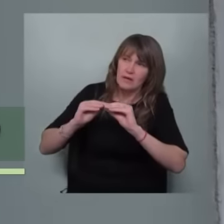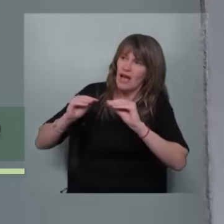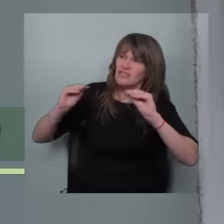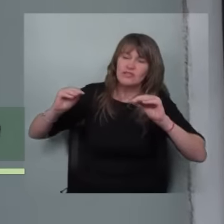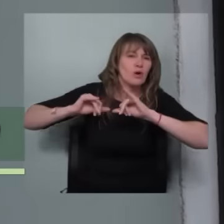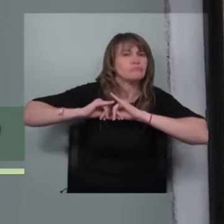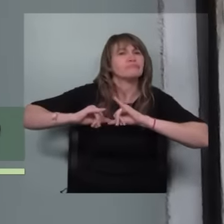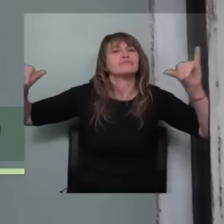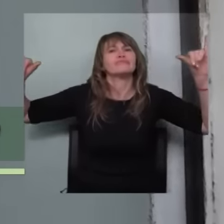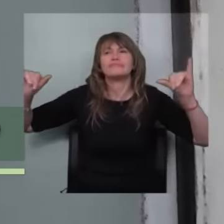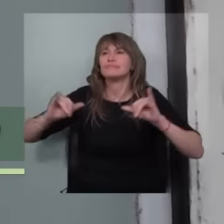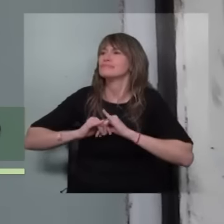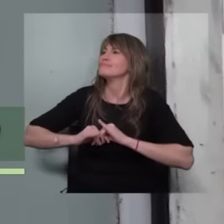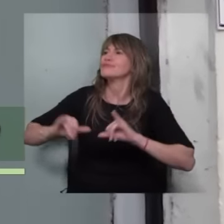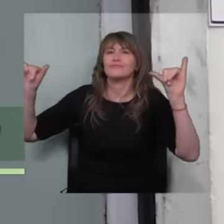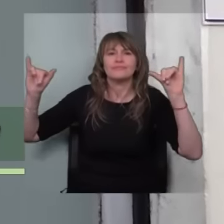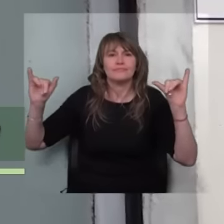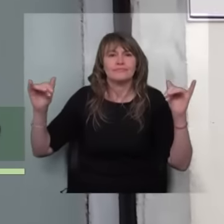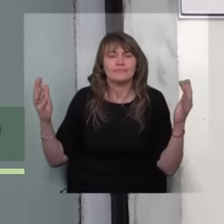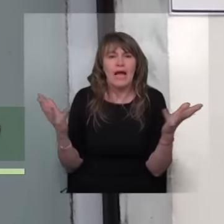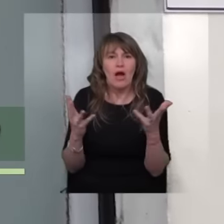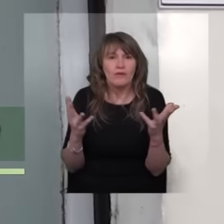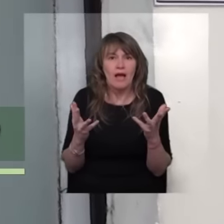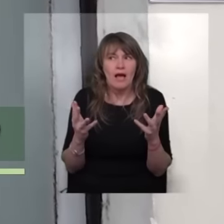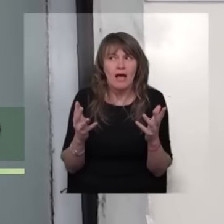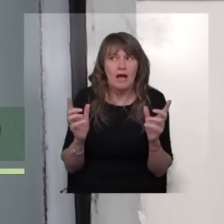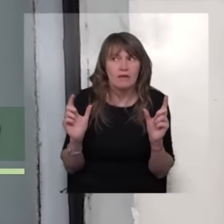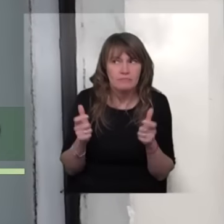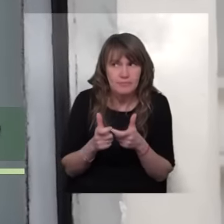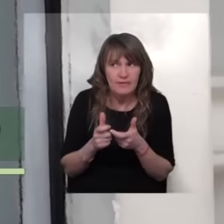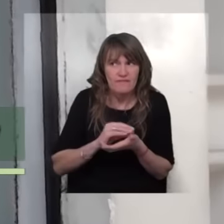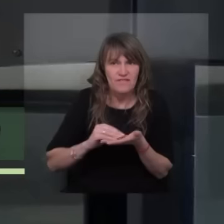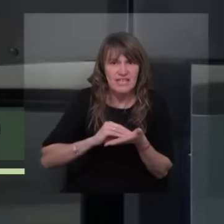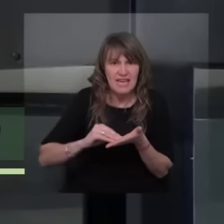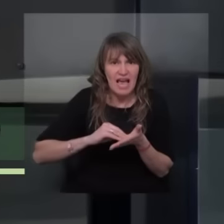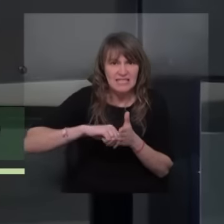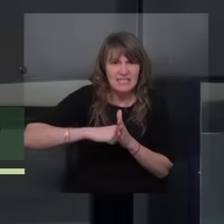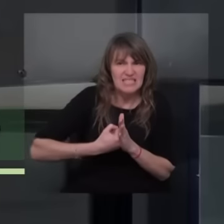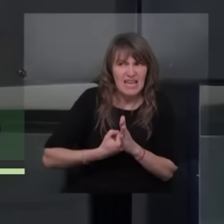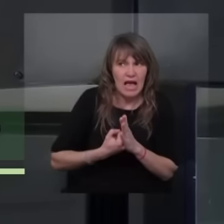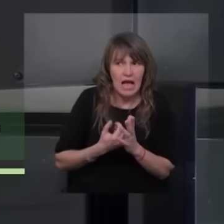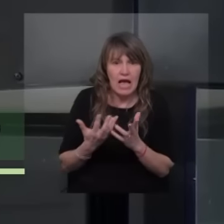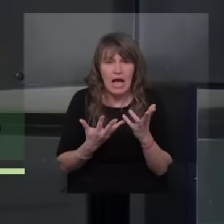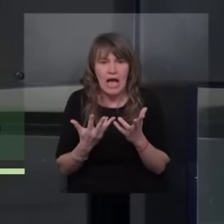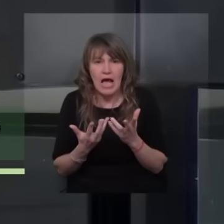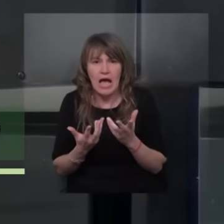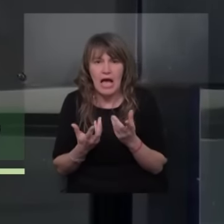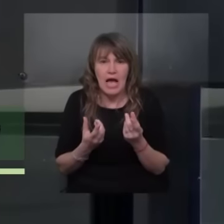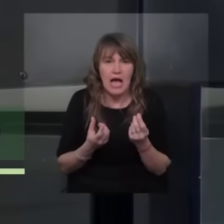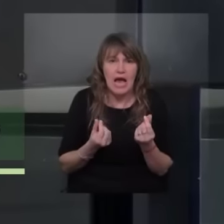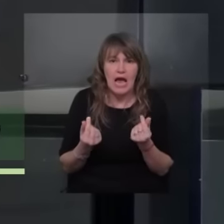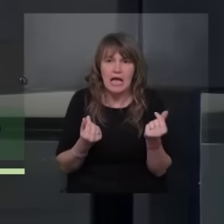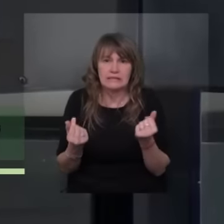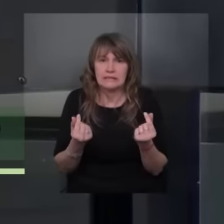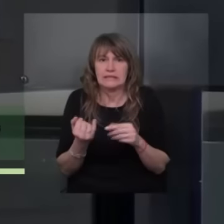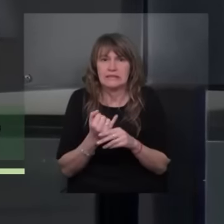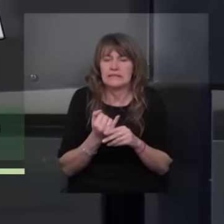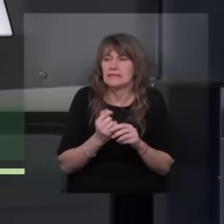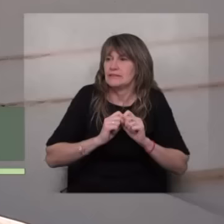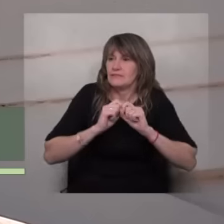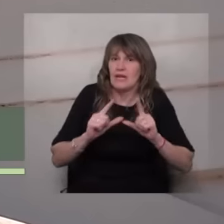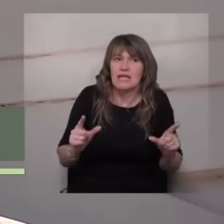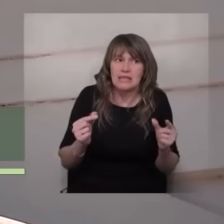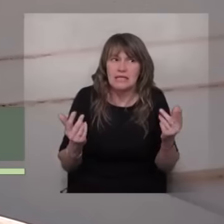hizo público y que por lo tanto hizo que los agentes de financiamiento también se le dispararan a la institución